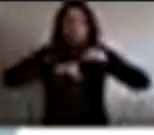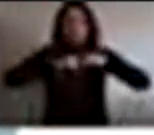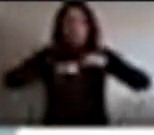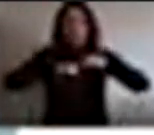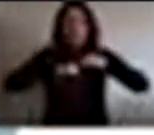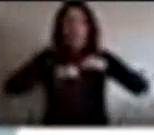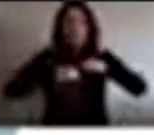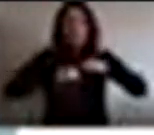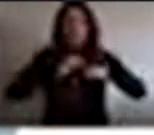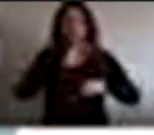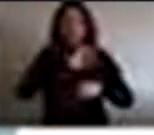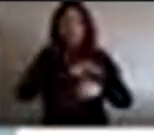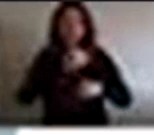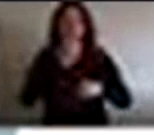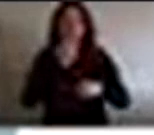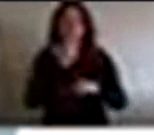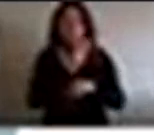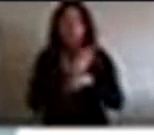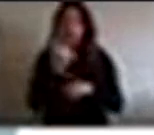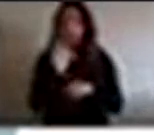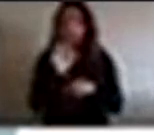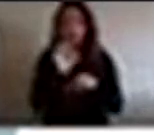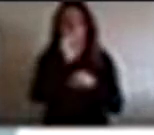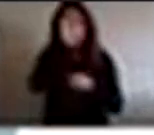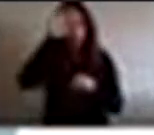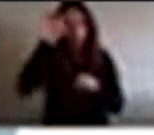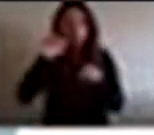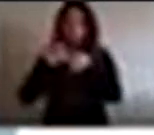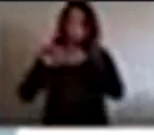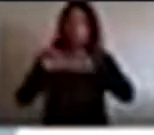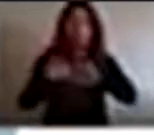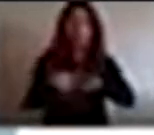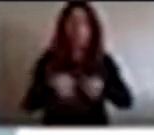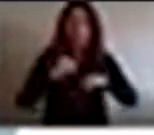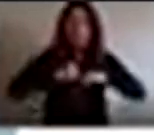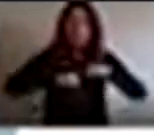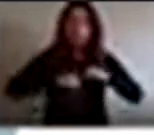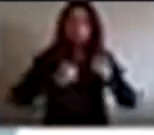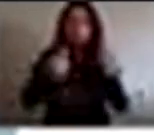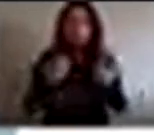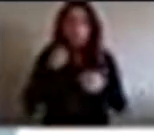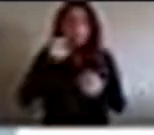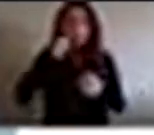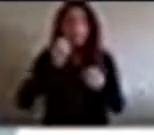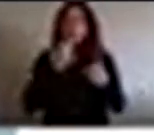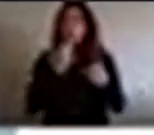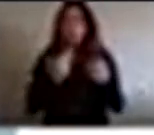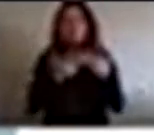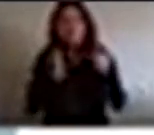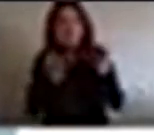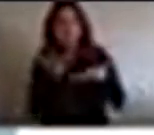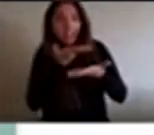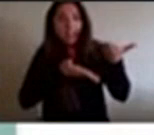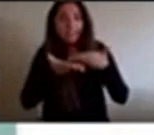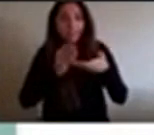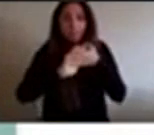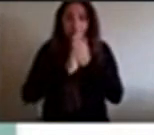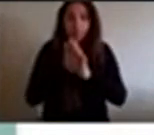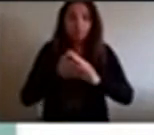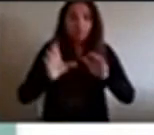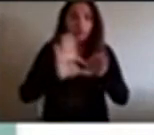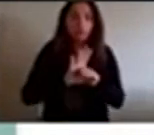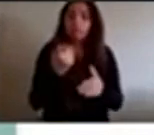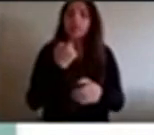Chile trabajan muy de la mano, entonces eso nos ha permitido también abrirnos puertas mutuamente. Así que, pues muchas gracias, muy interesante